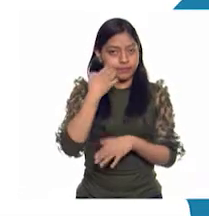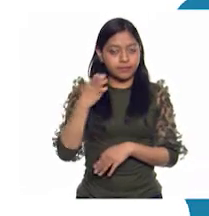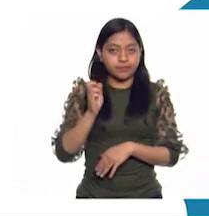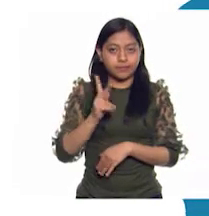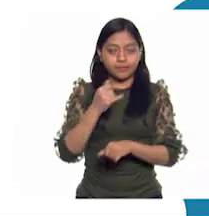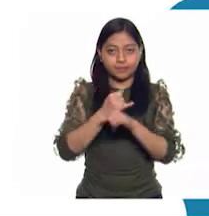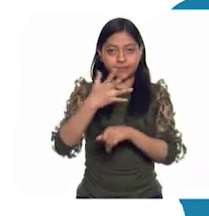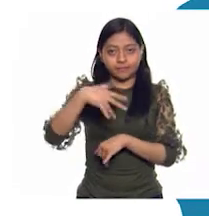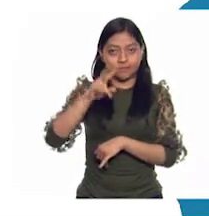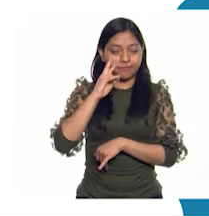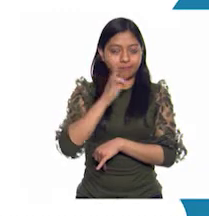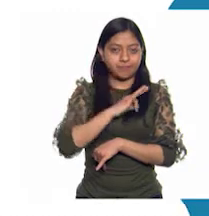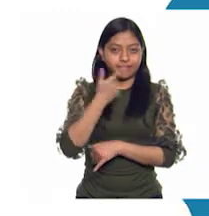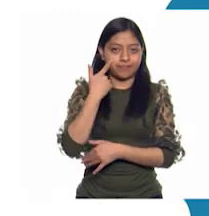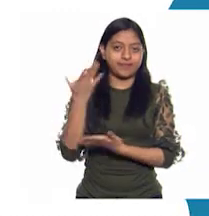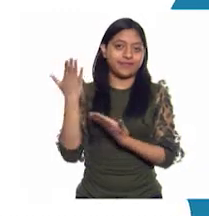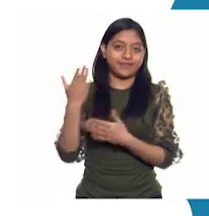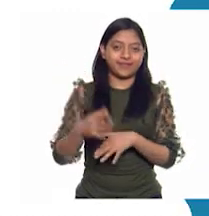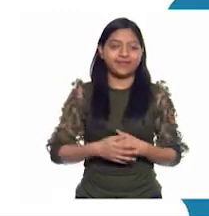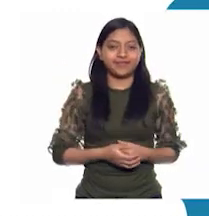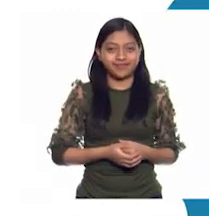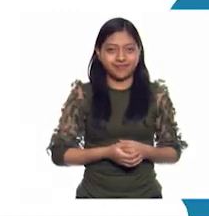en la página